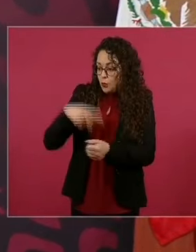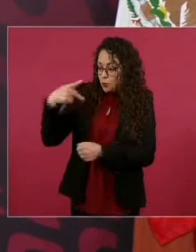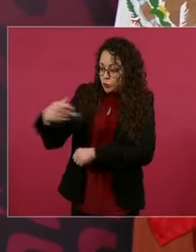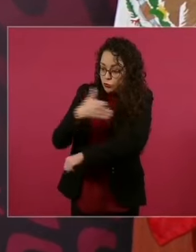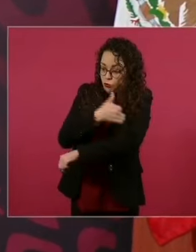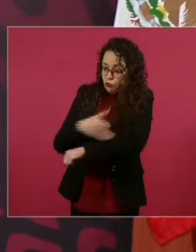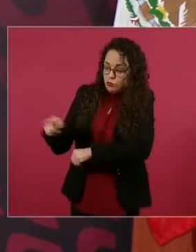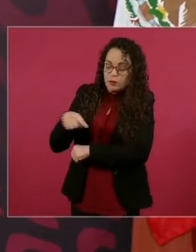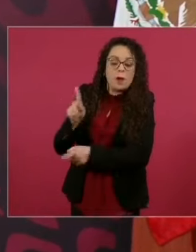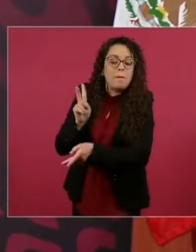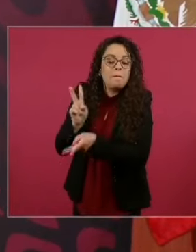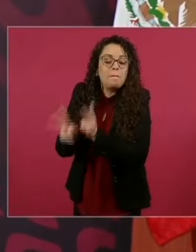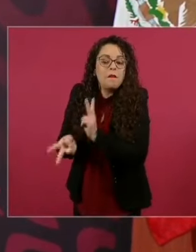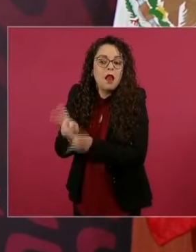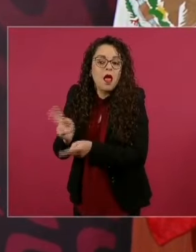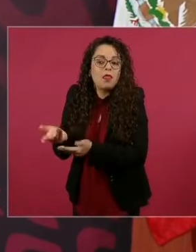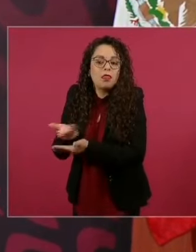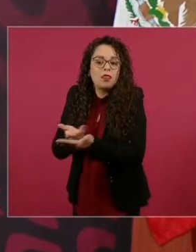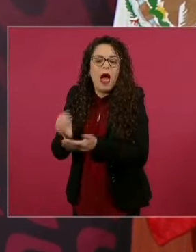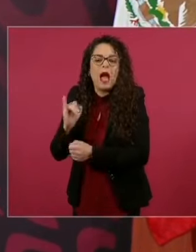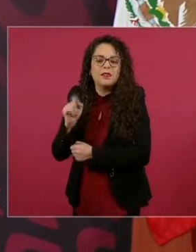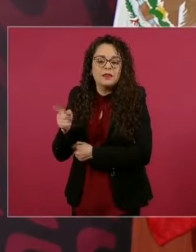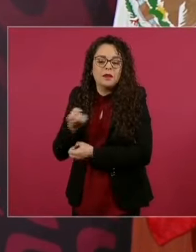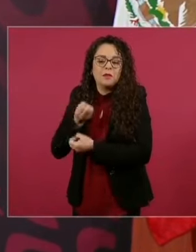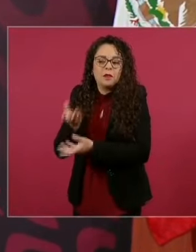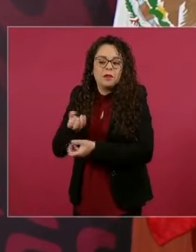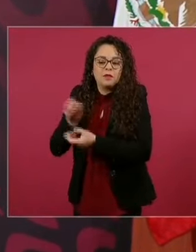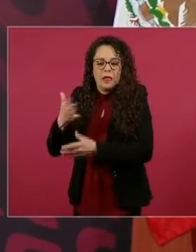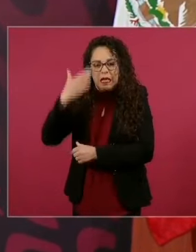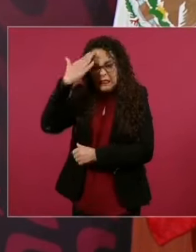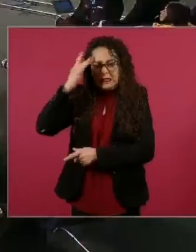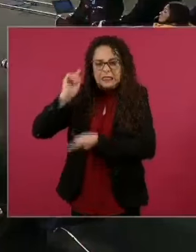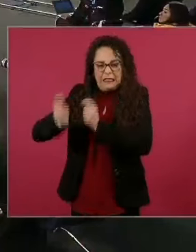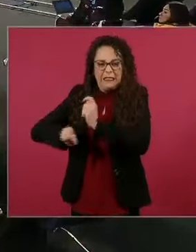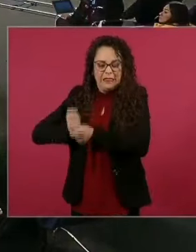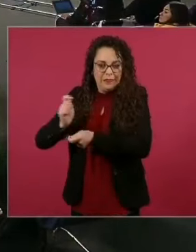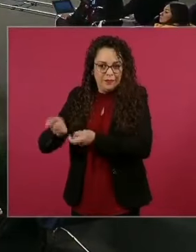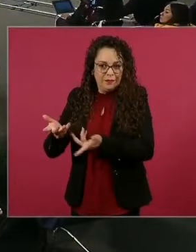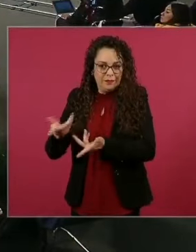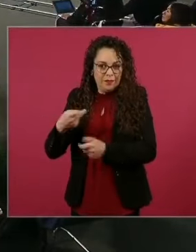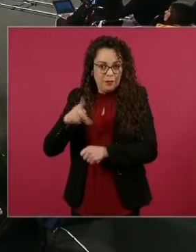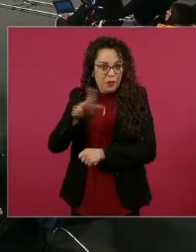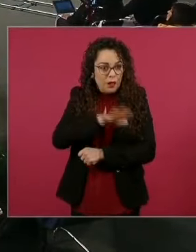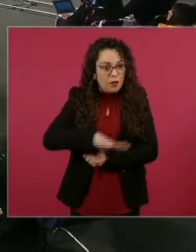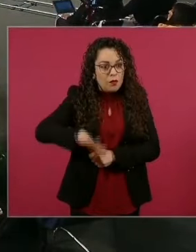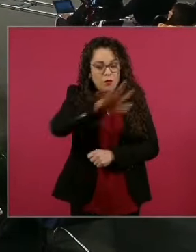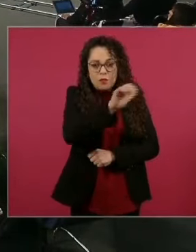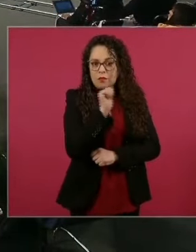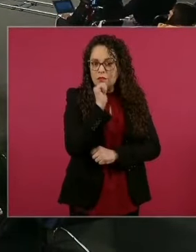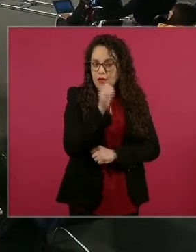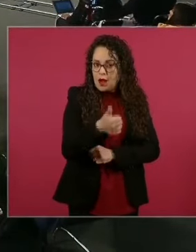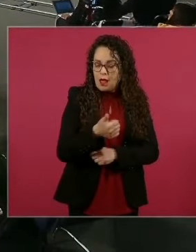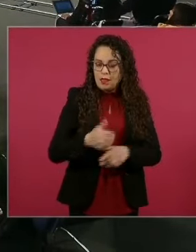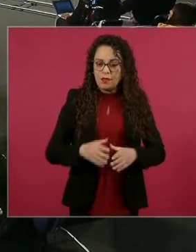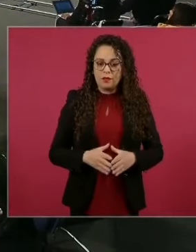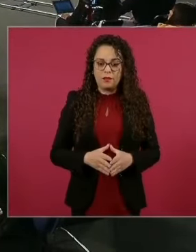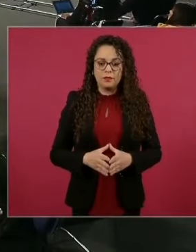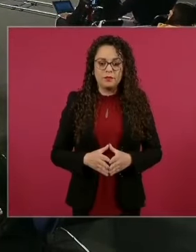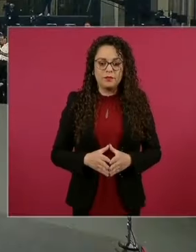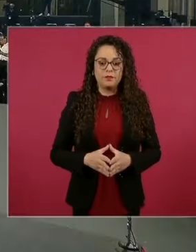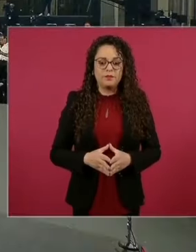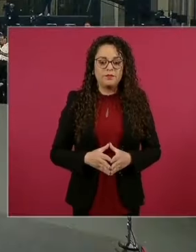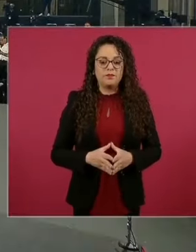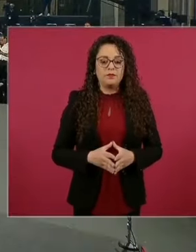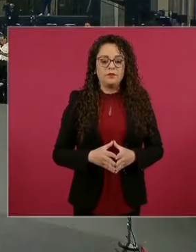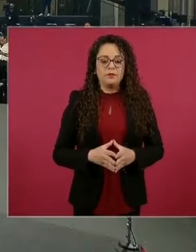funcionarios que no tienen conocimiento, por personajes influyentes del actual gobierno, con una patente conflicto de intereses. Bueno, pues es lo que